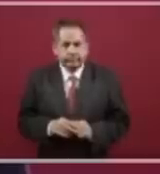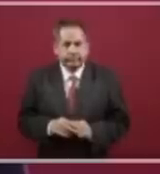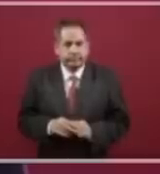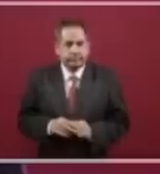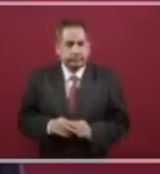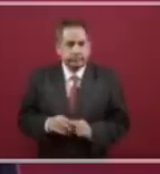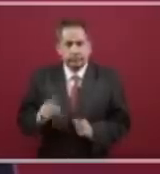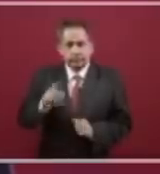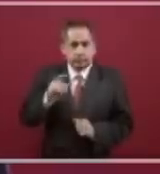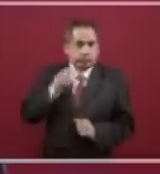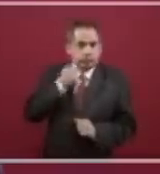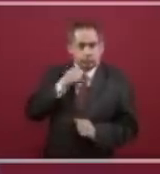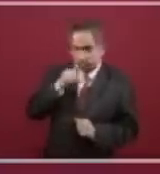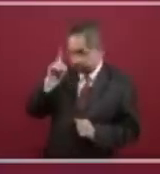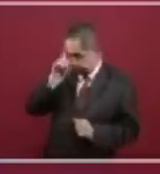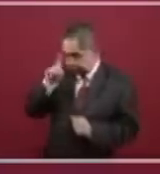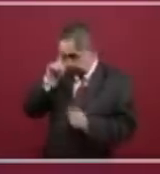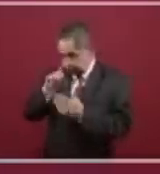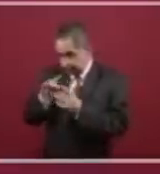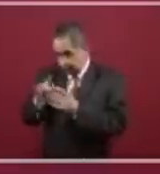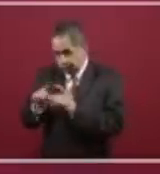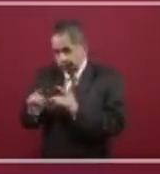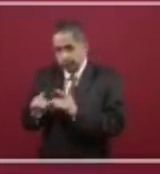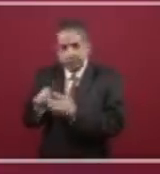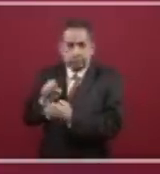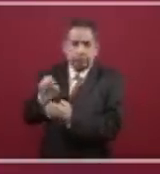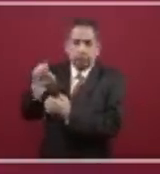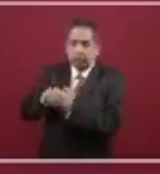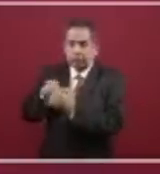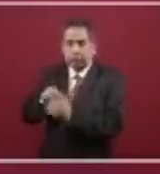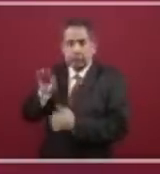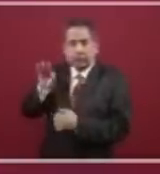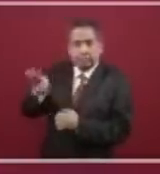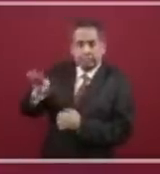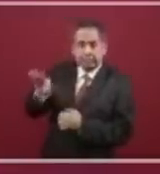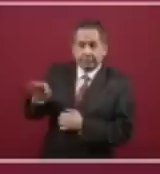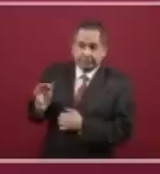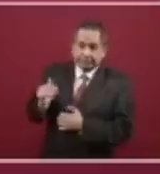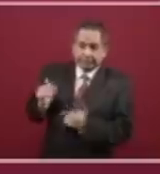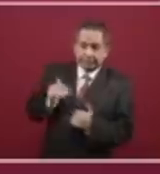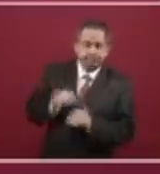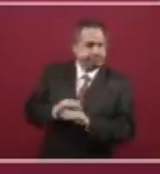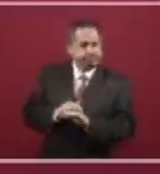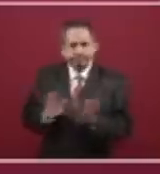orientando o sonsacando para